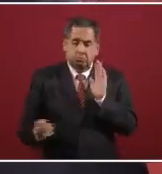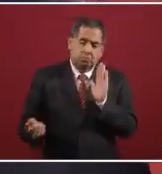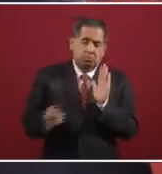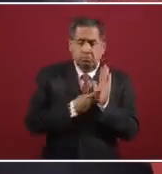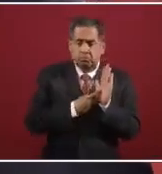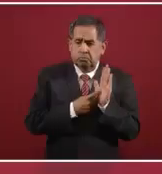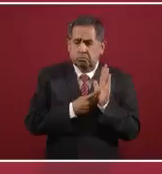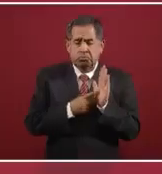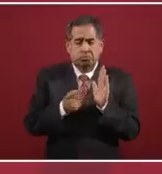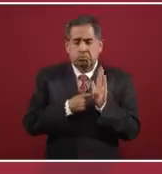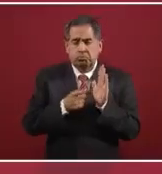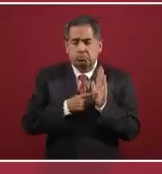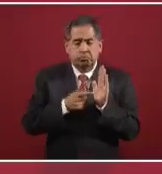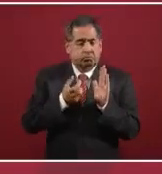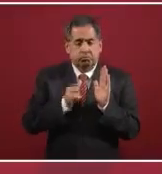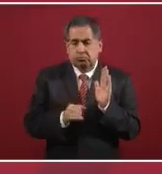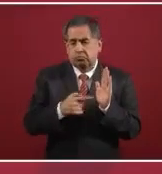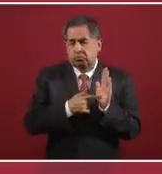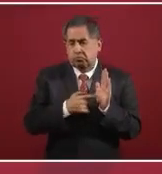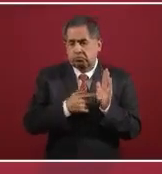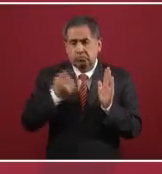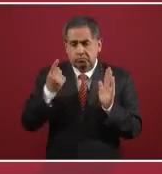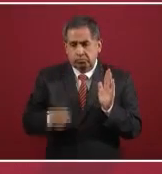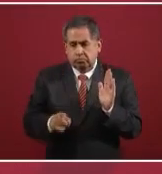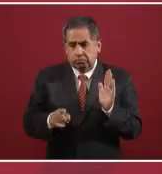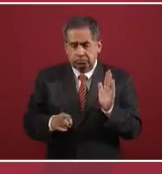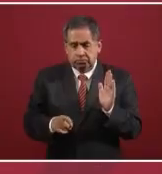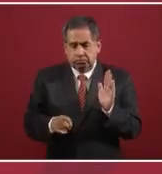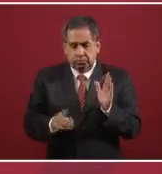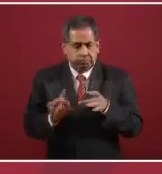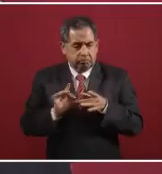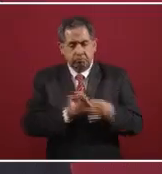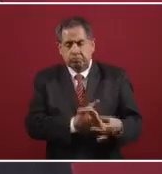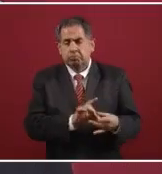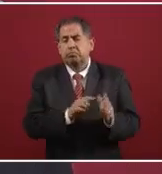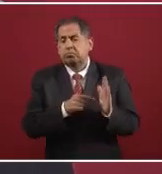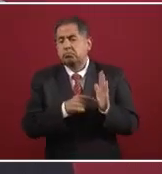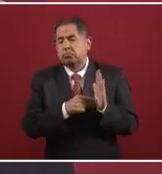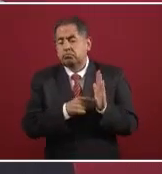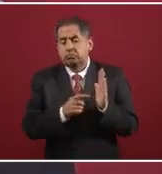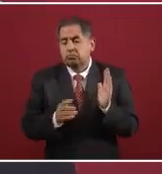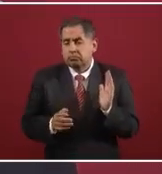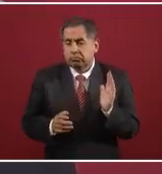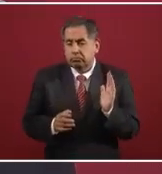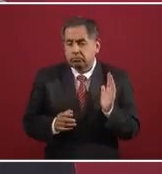nuestras facultades de conformidad con la Constitución.